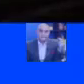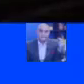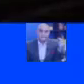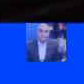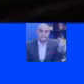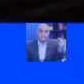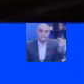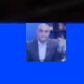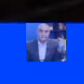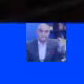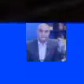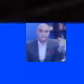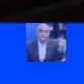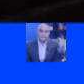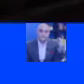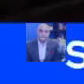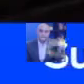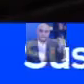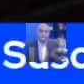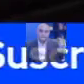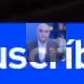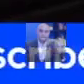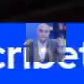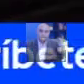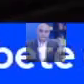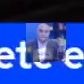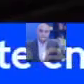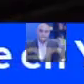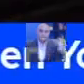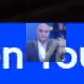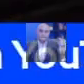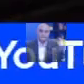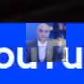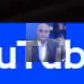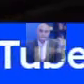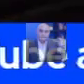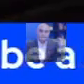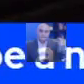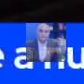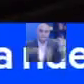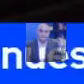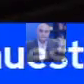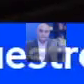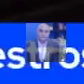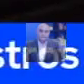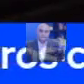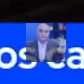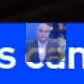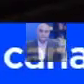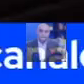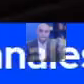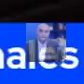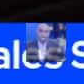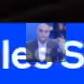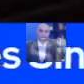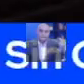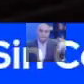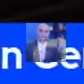del salvajismo por los cuales hay que saber atravesar. Yo, por fortuna, tengo una formación que me ha permitido